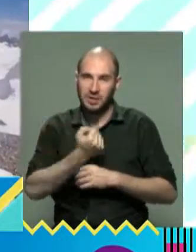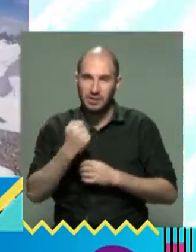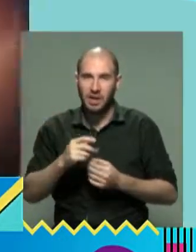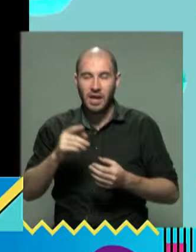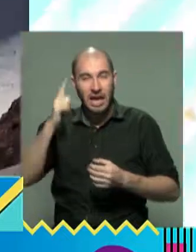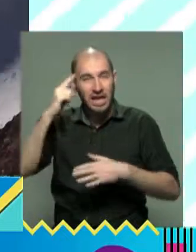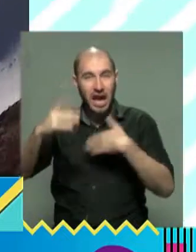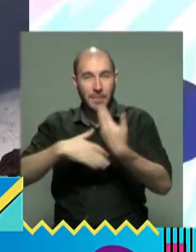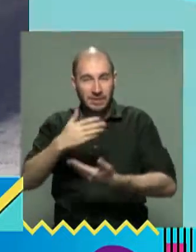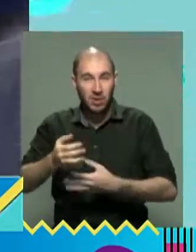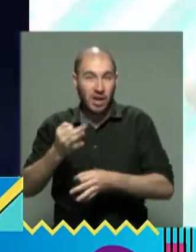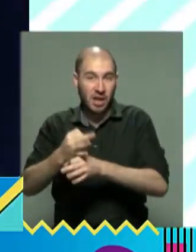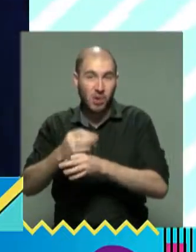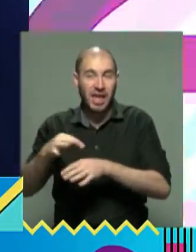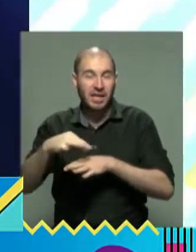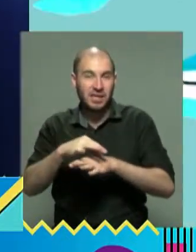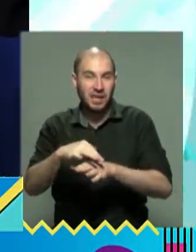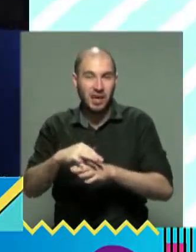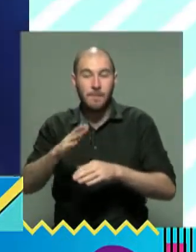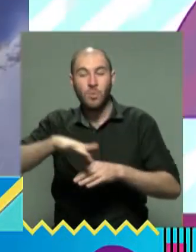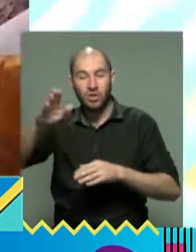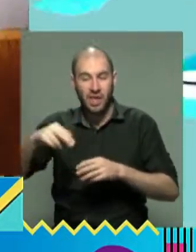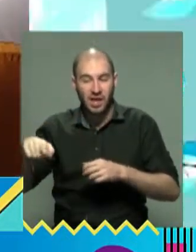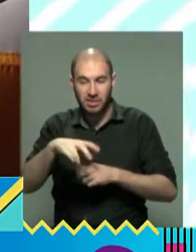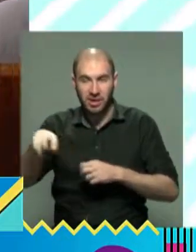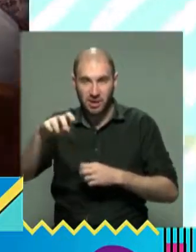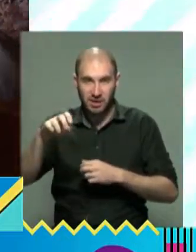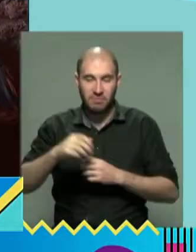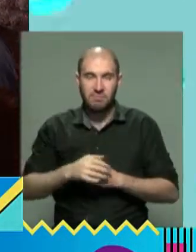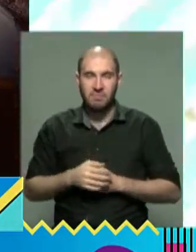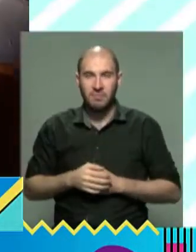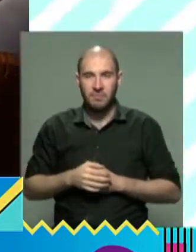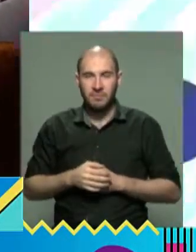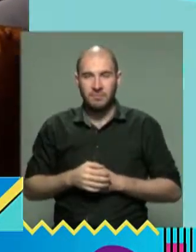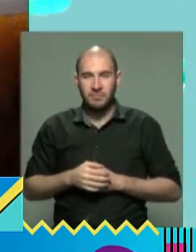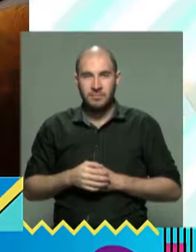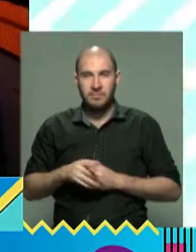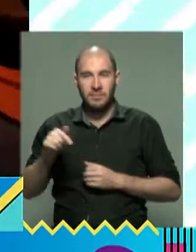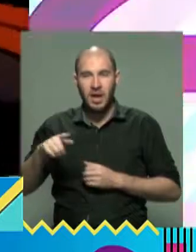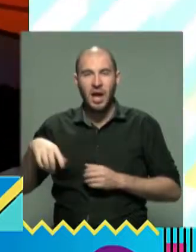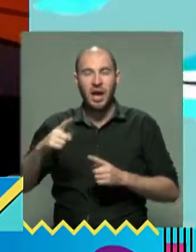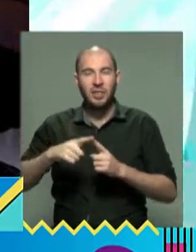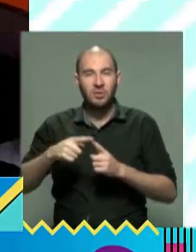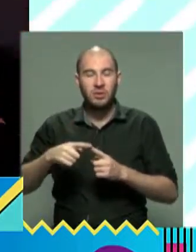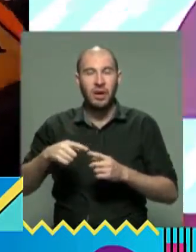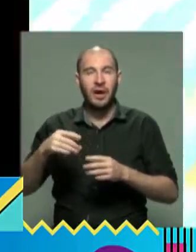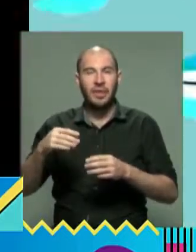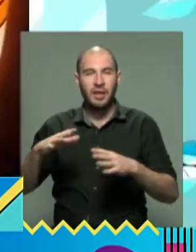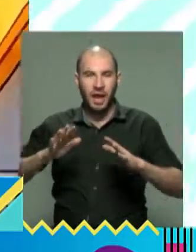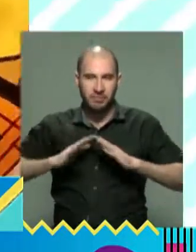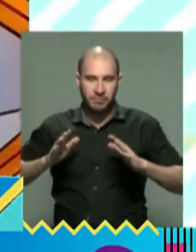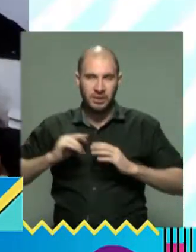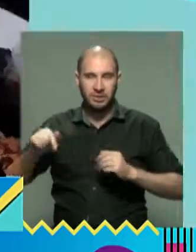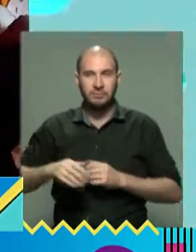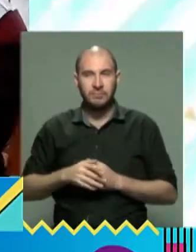formación de la Escuela de Guía de Montaña y Trekking, la EPCAM, que que está ahí en el Instituto de Educación Física,